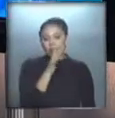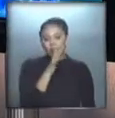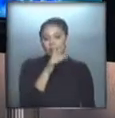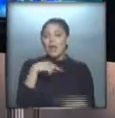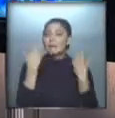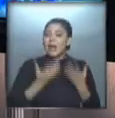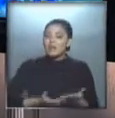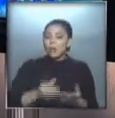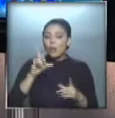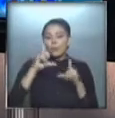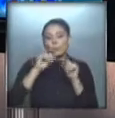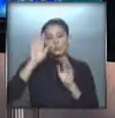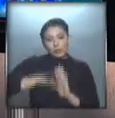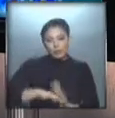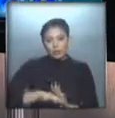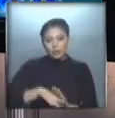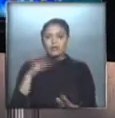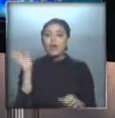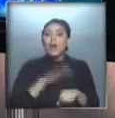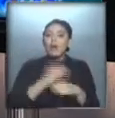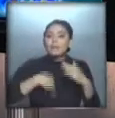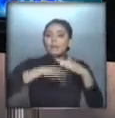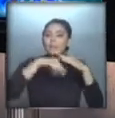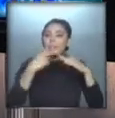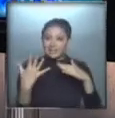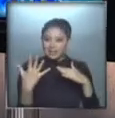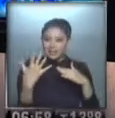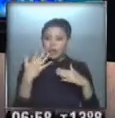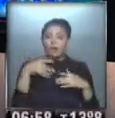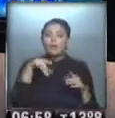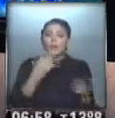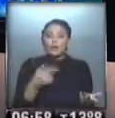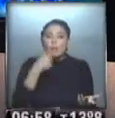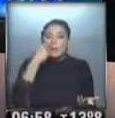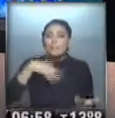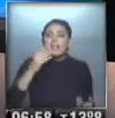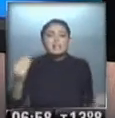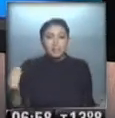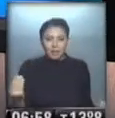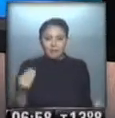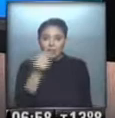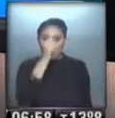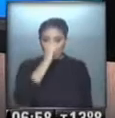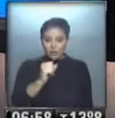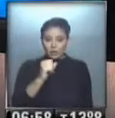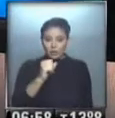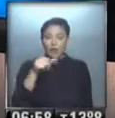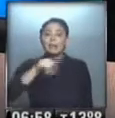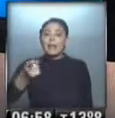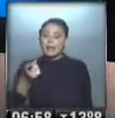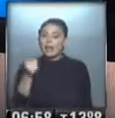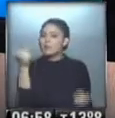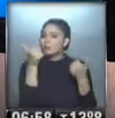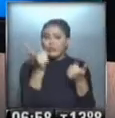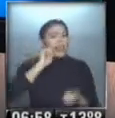presión atmosférica un poquito baja. Queridos amigos, máxima 25. Lo que nos interesa más el fin de semana. Mañana,